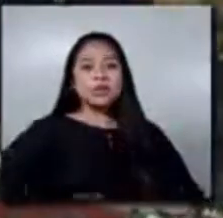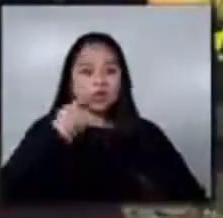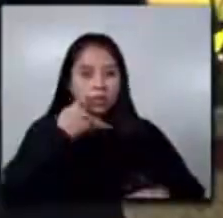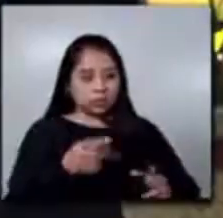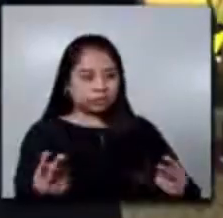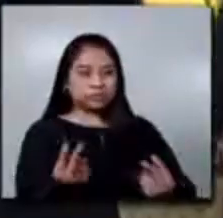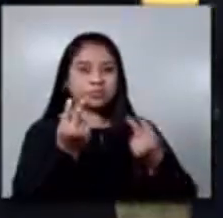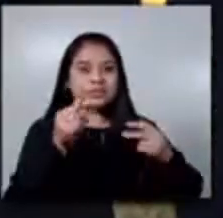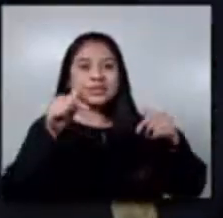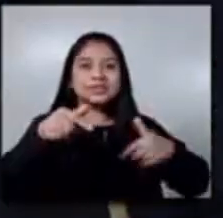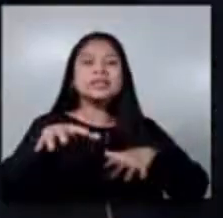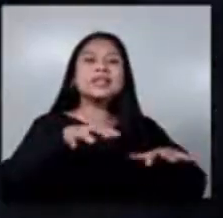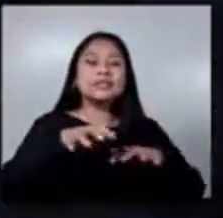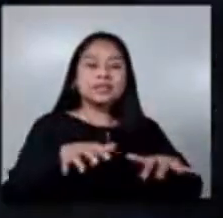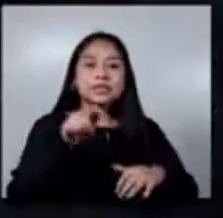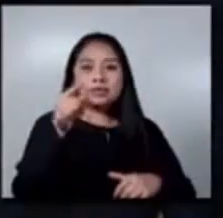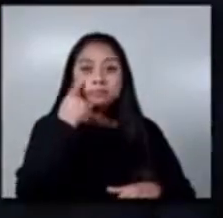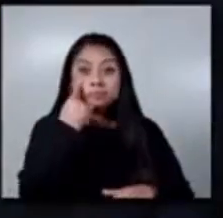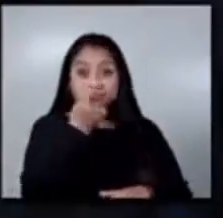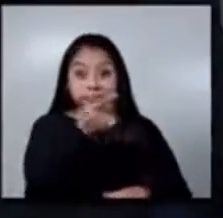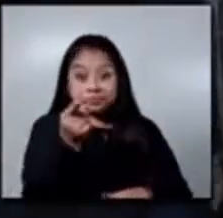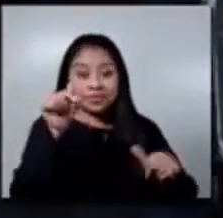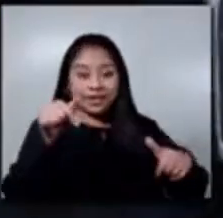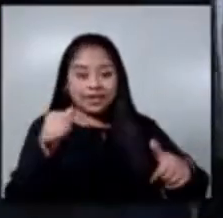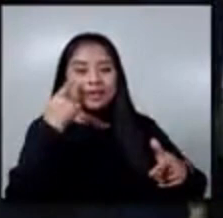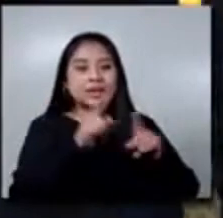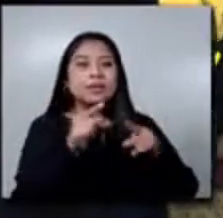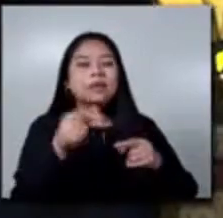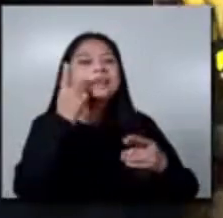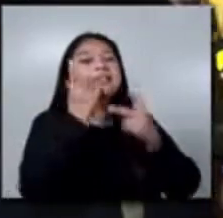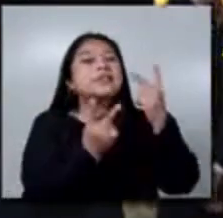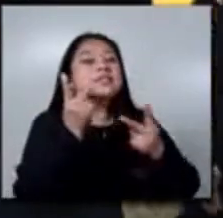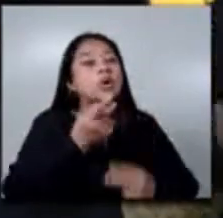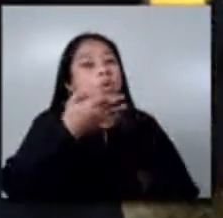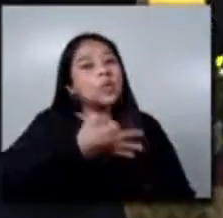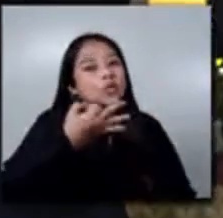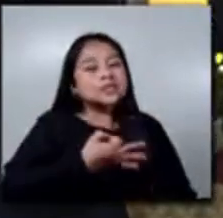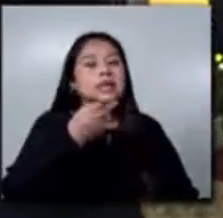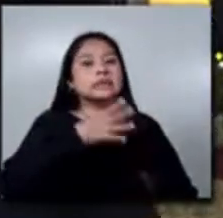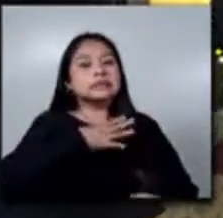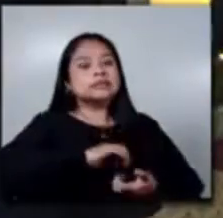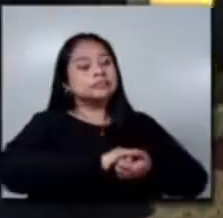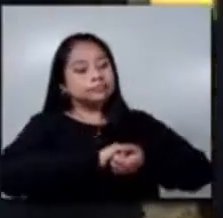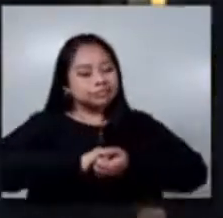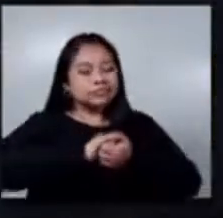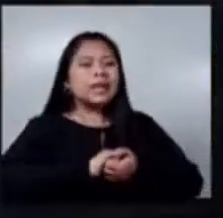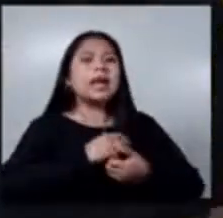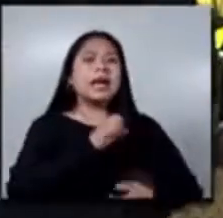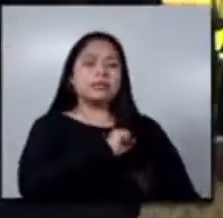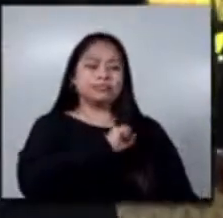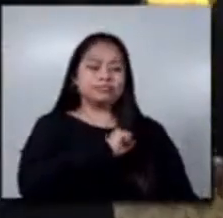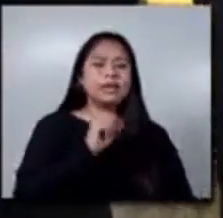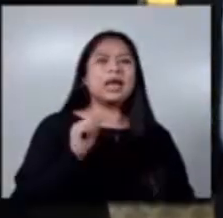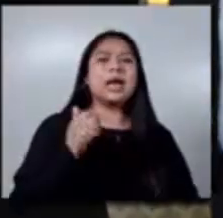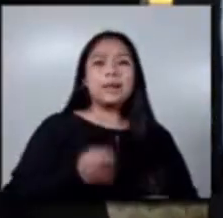Esta actividad que usted está apreciando en este momento es esa visita oficial que estrecha lazos de amistad y cooperación